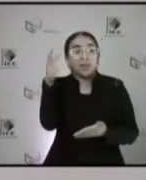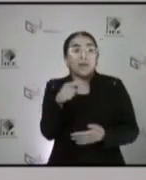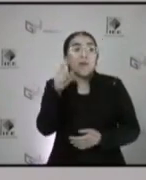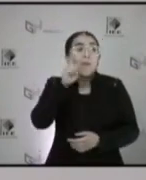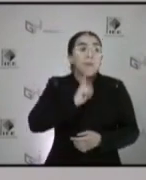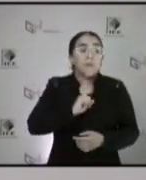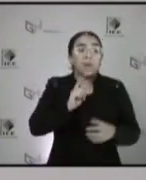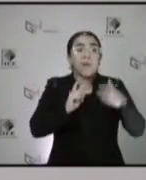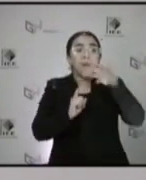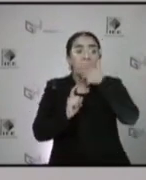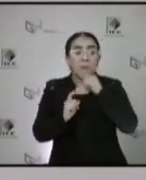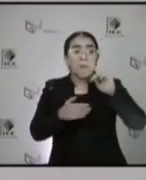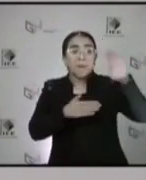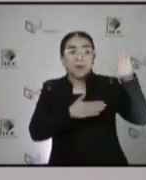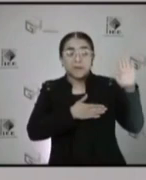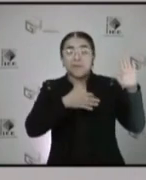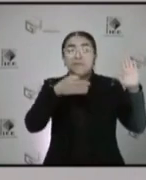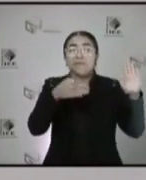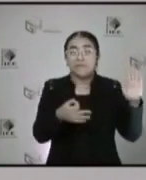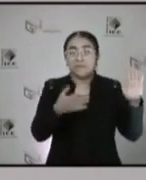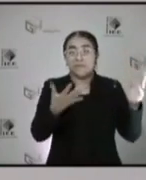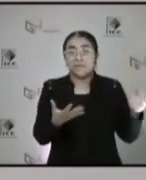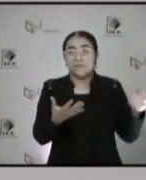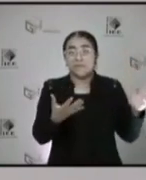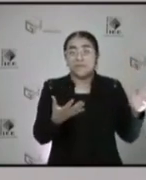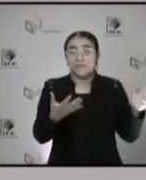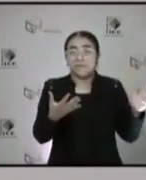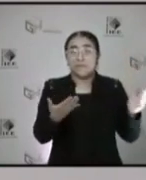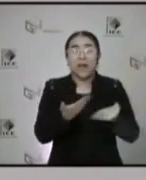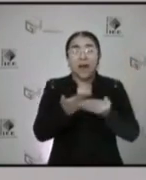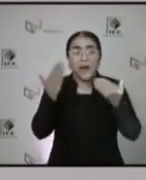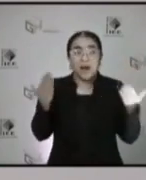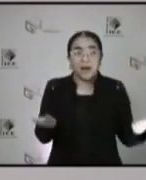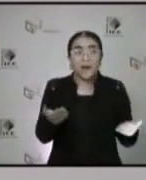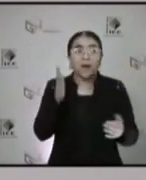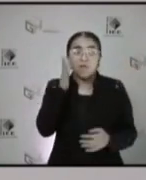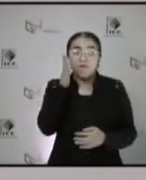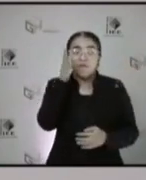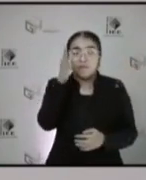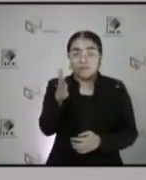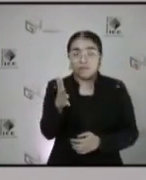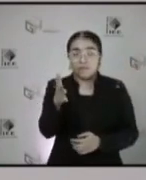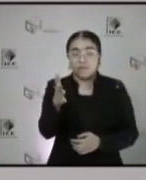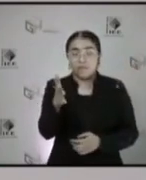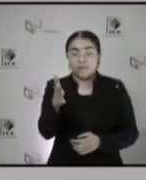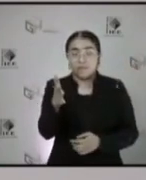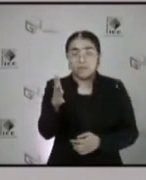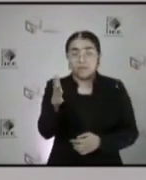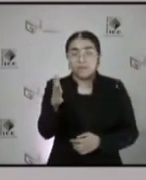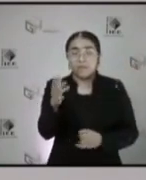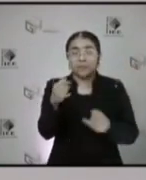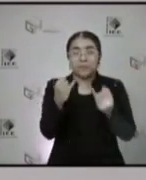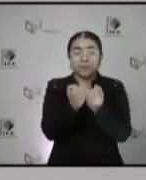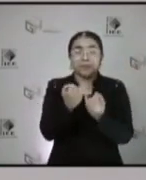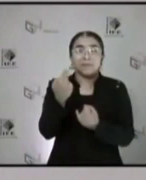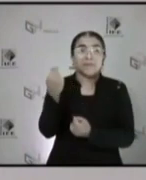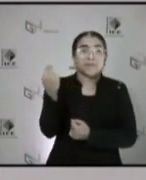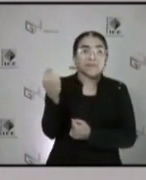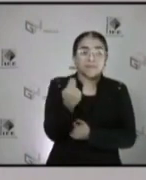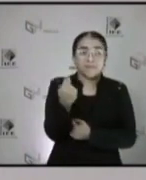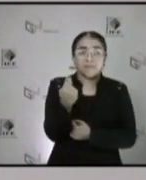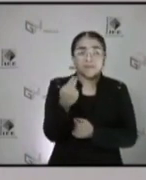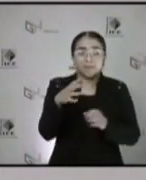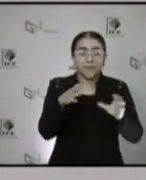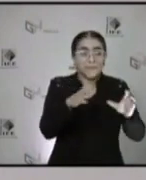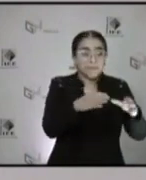hombres comprometidos con su presente y con su futuro. Que sea muy digno trabajar en el